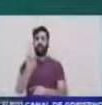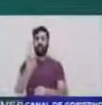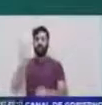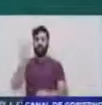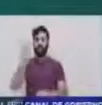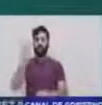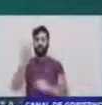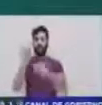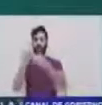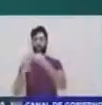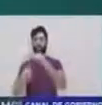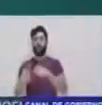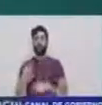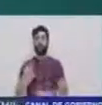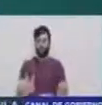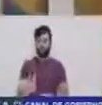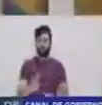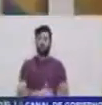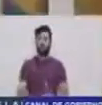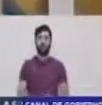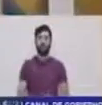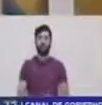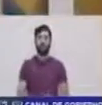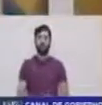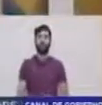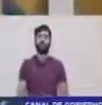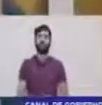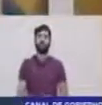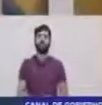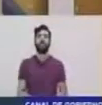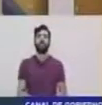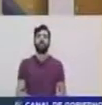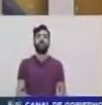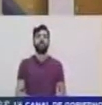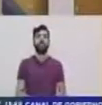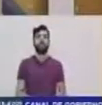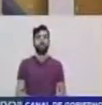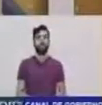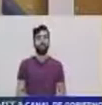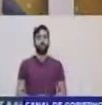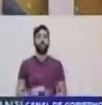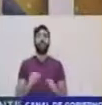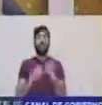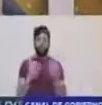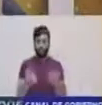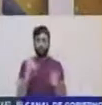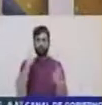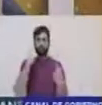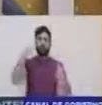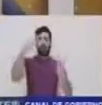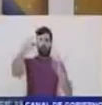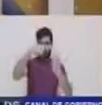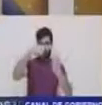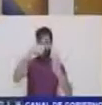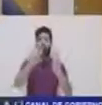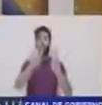Entonces tendríamos, la L sería, sustituyendo los datos, la raíz cuadrada de 40